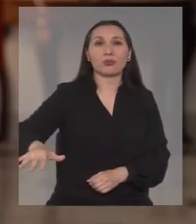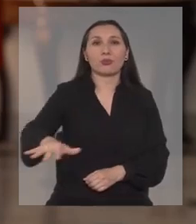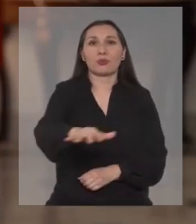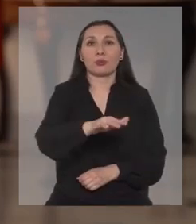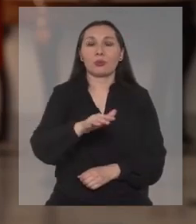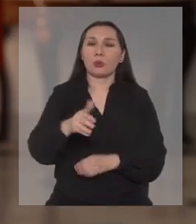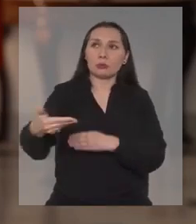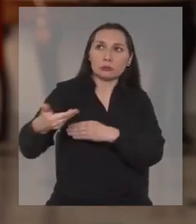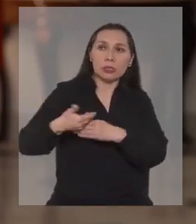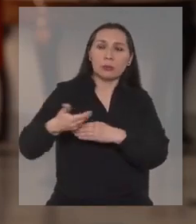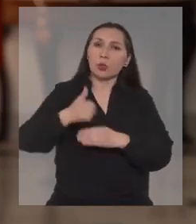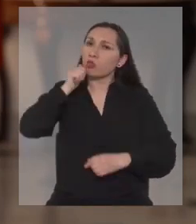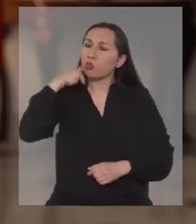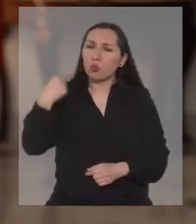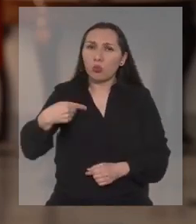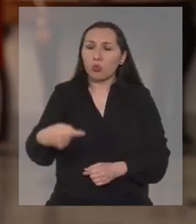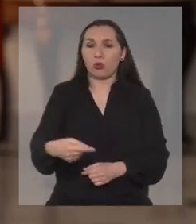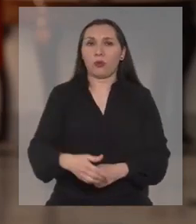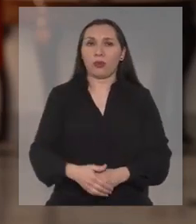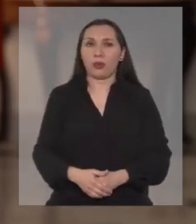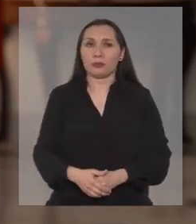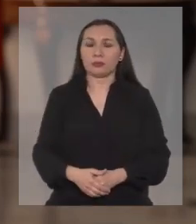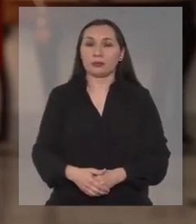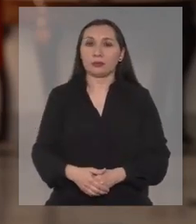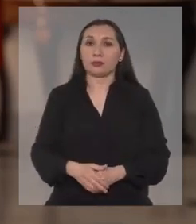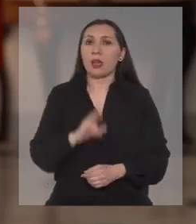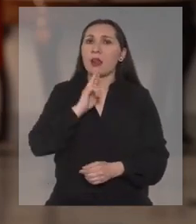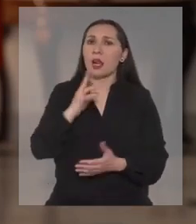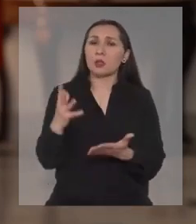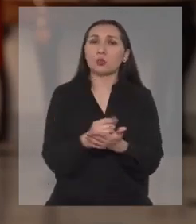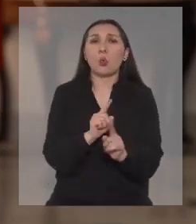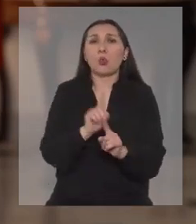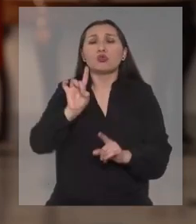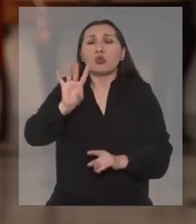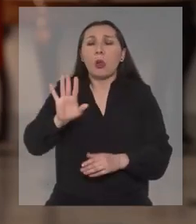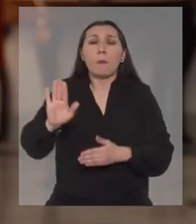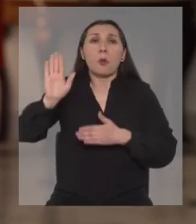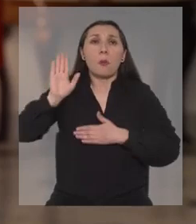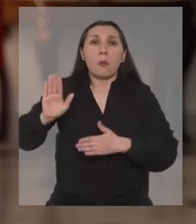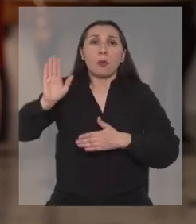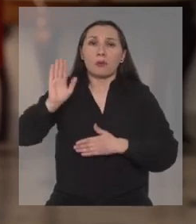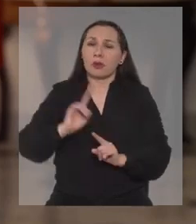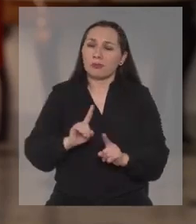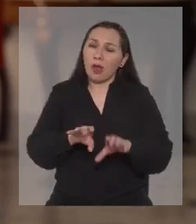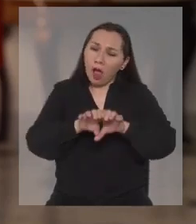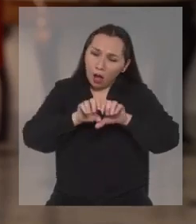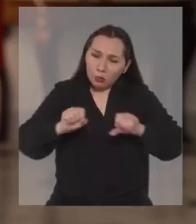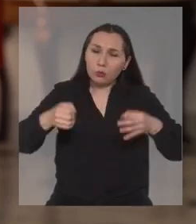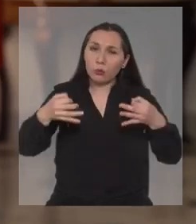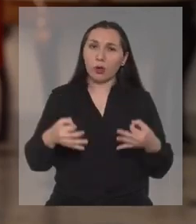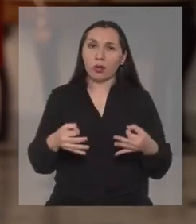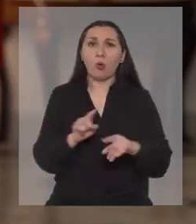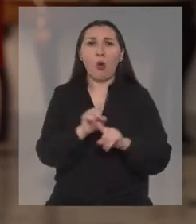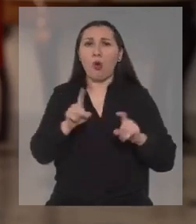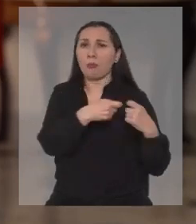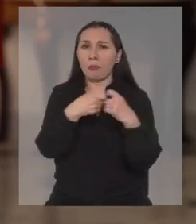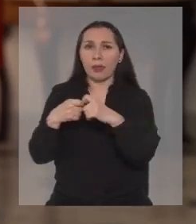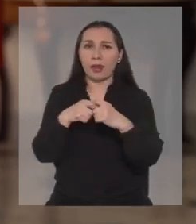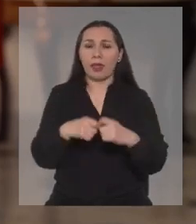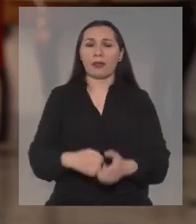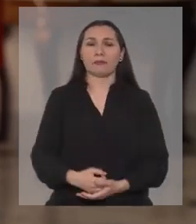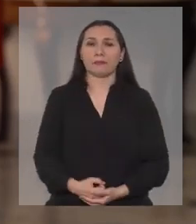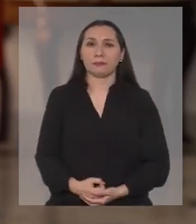la sociedad nos está demandando día a día resultados y no promesas acuerdos y